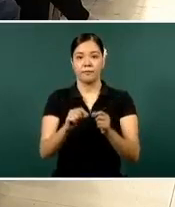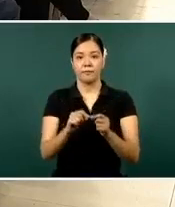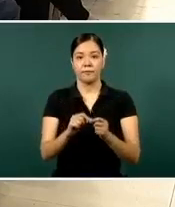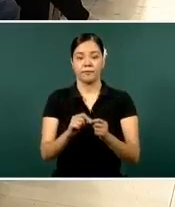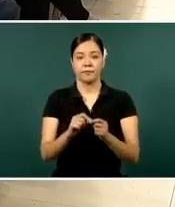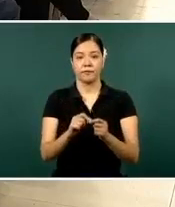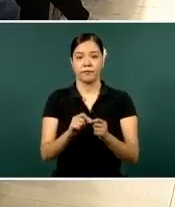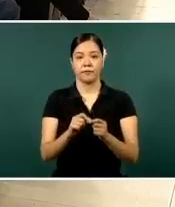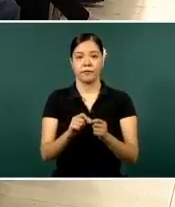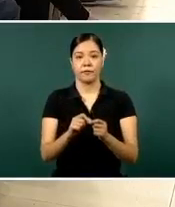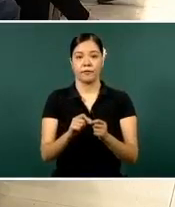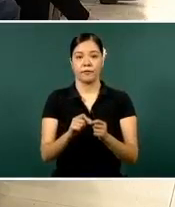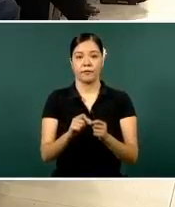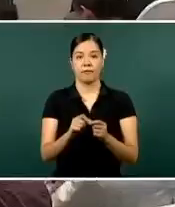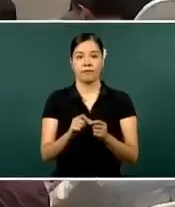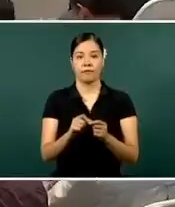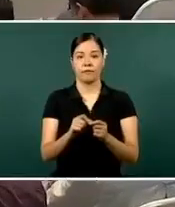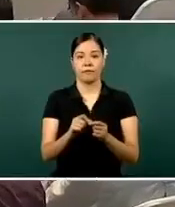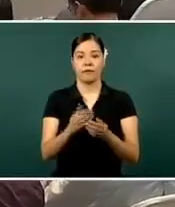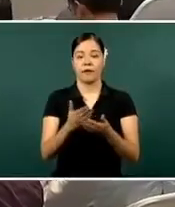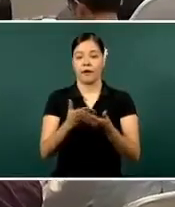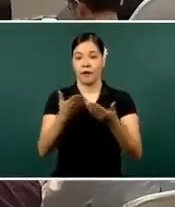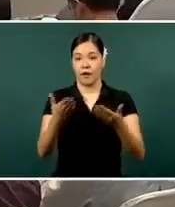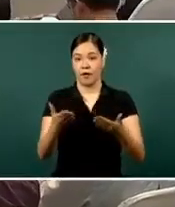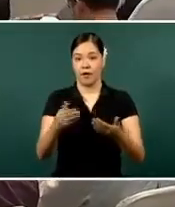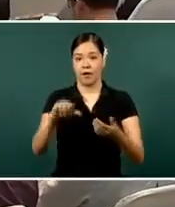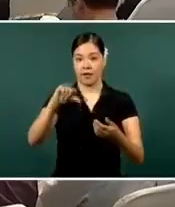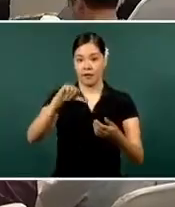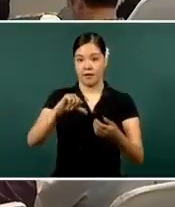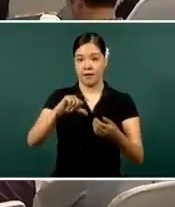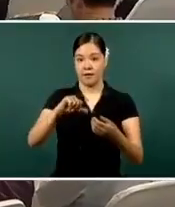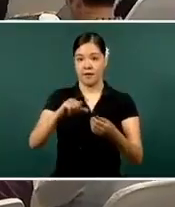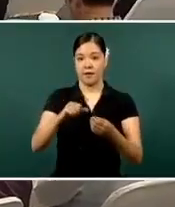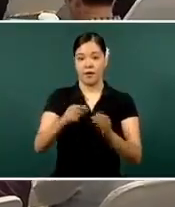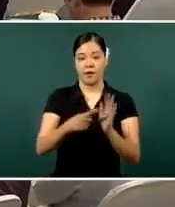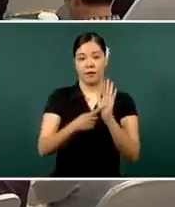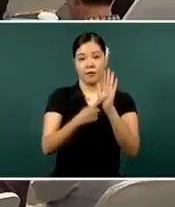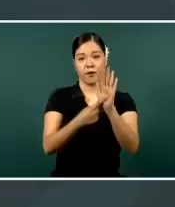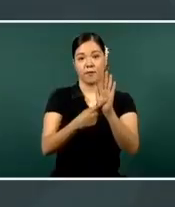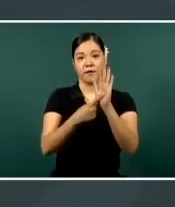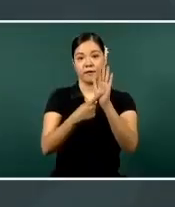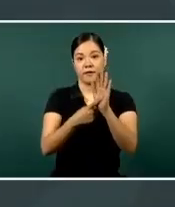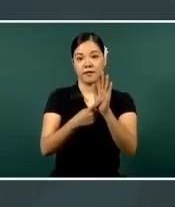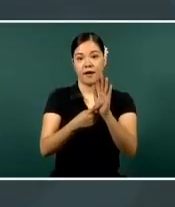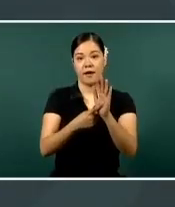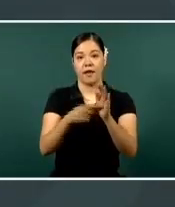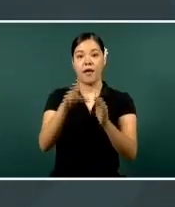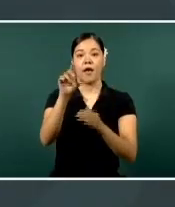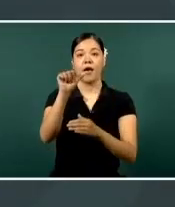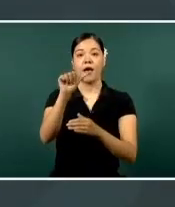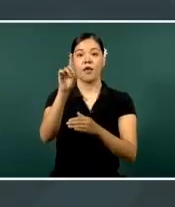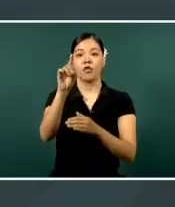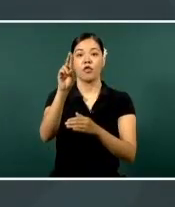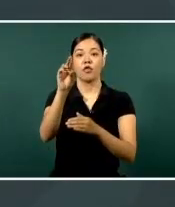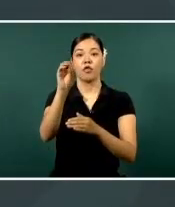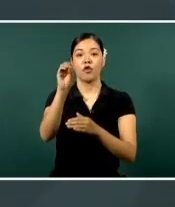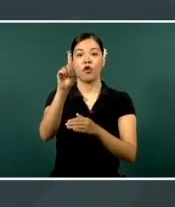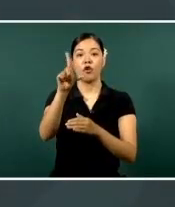a ser una presentación Adelfo Regino, que